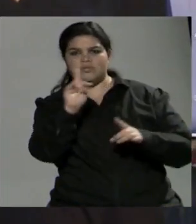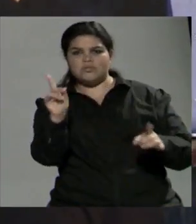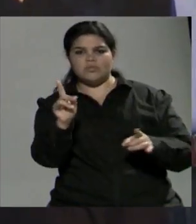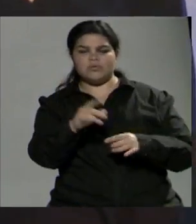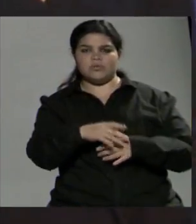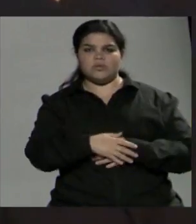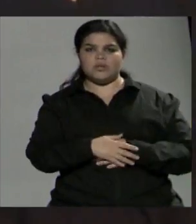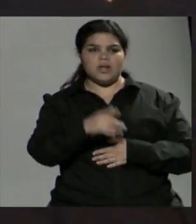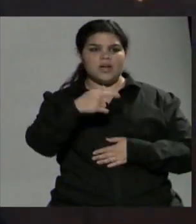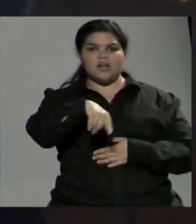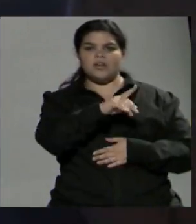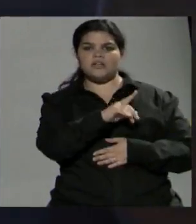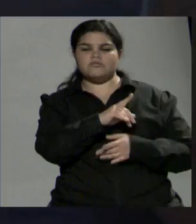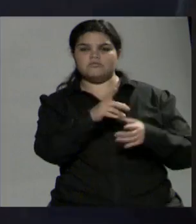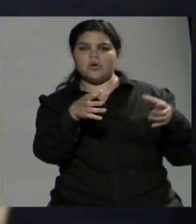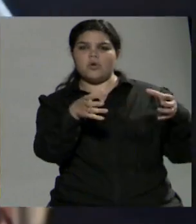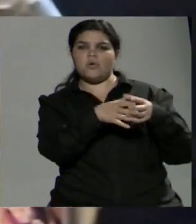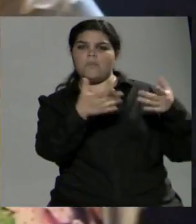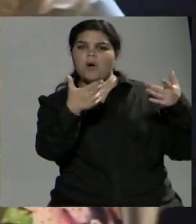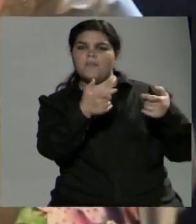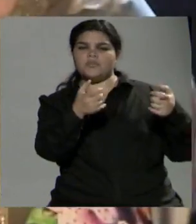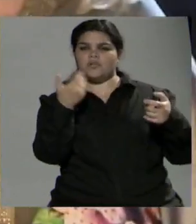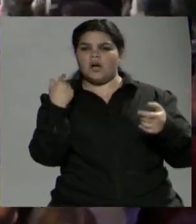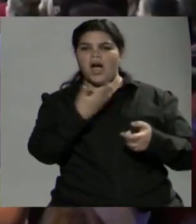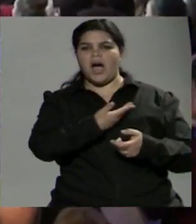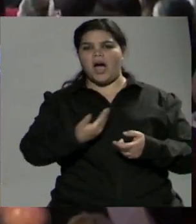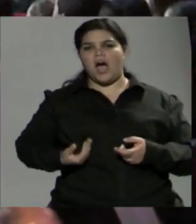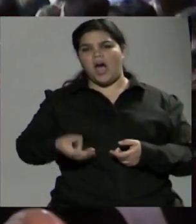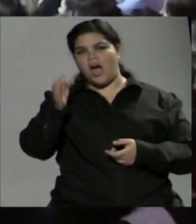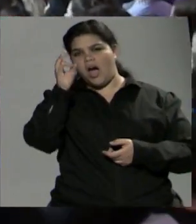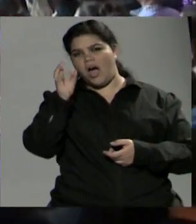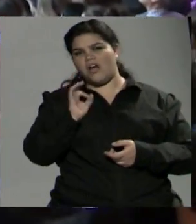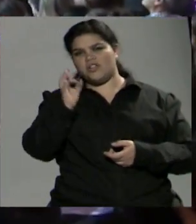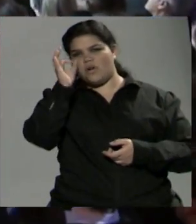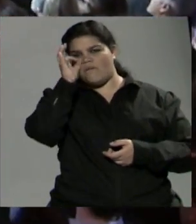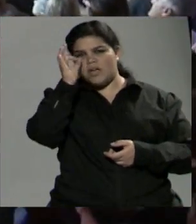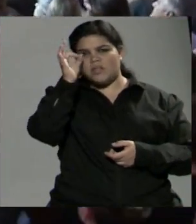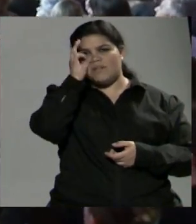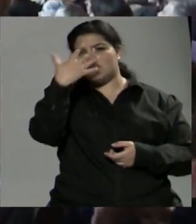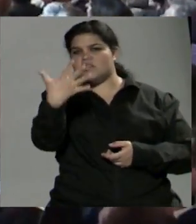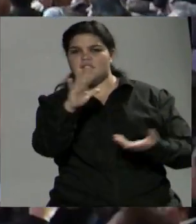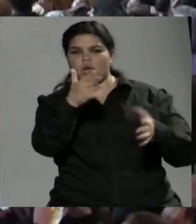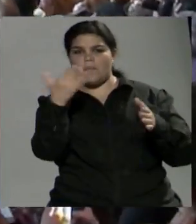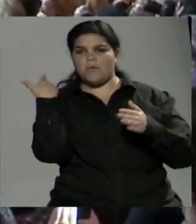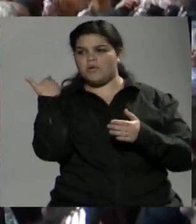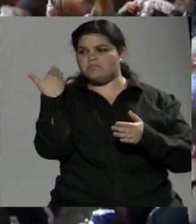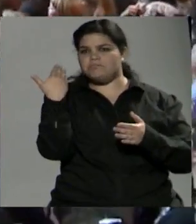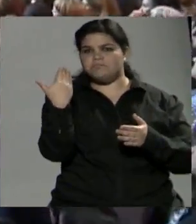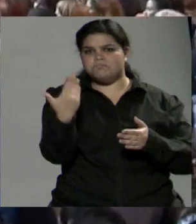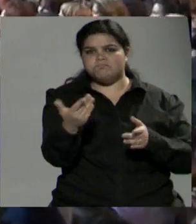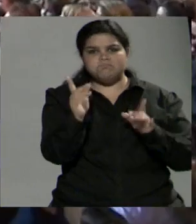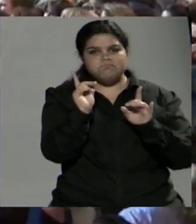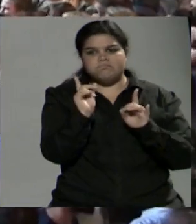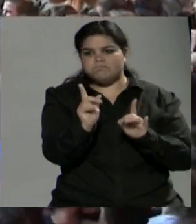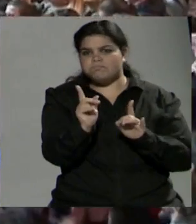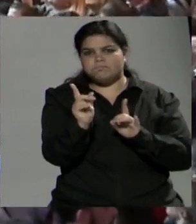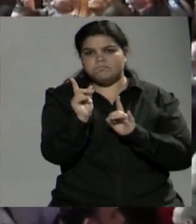forma ininterrumpida los últimos 20 a 25 años. Y el resultado